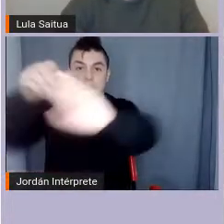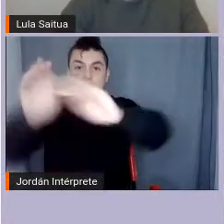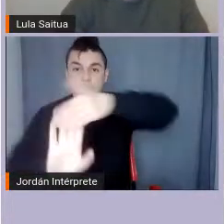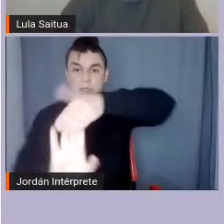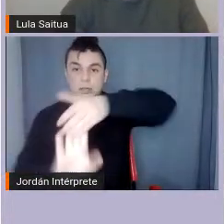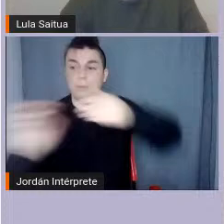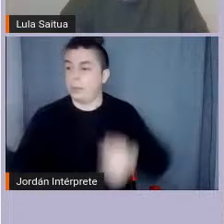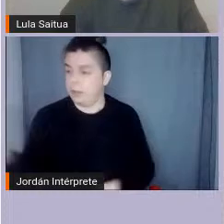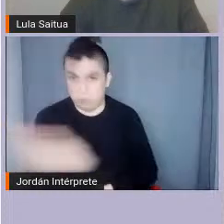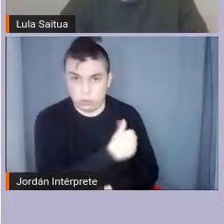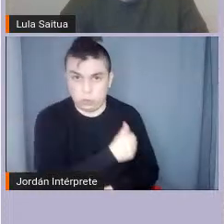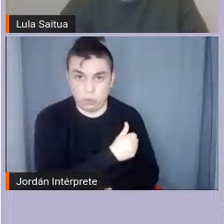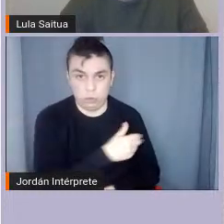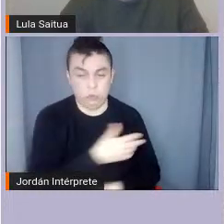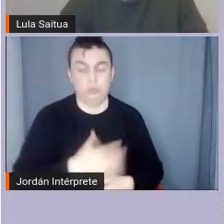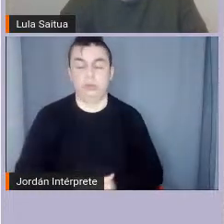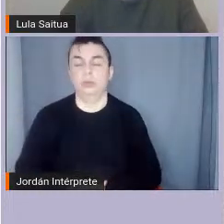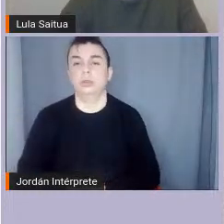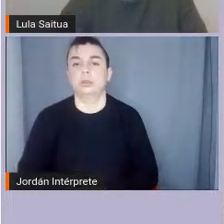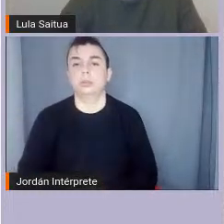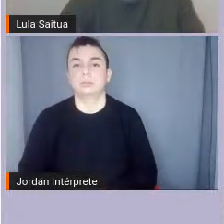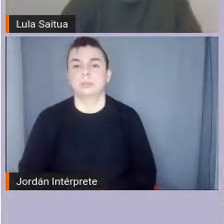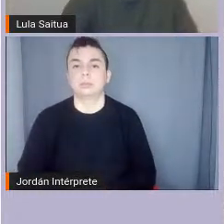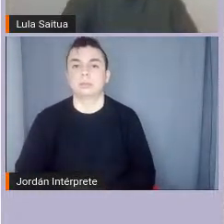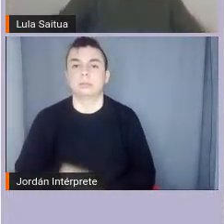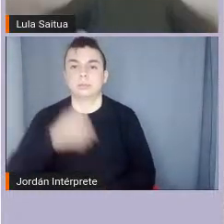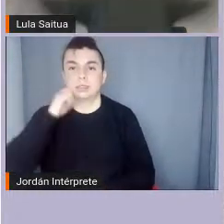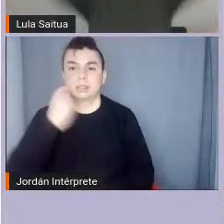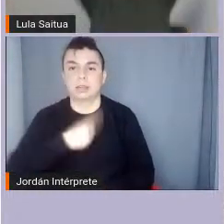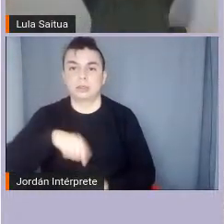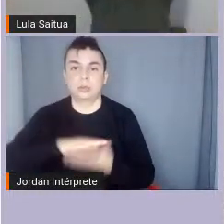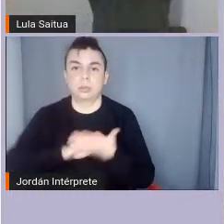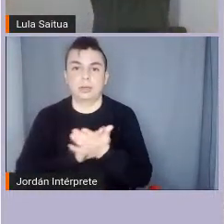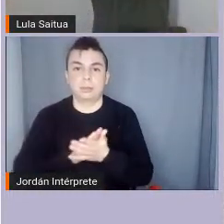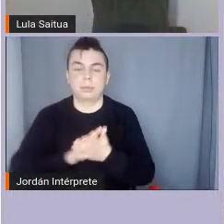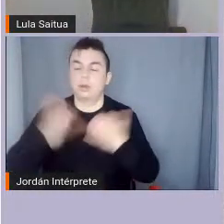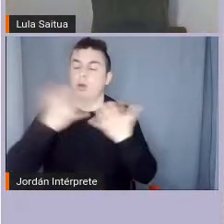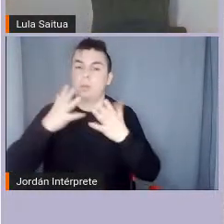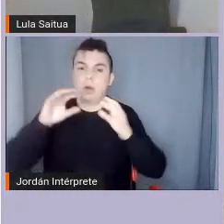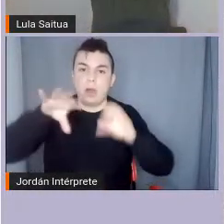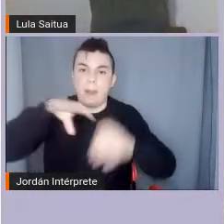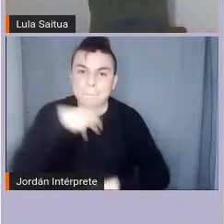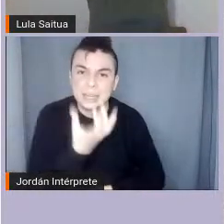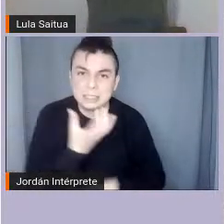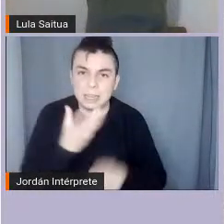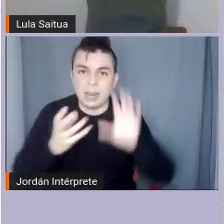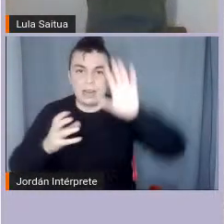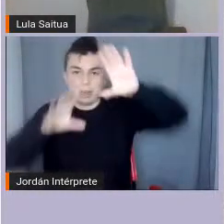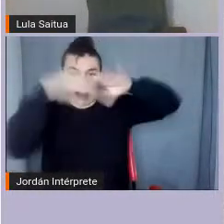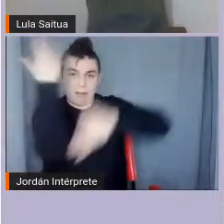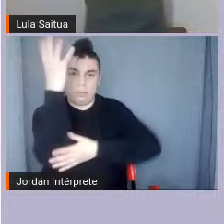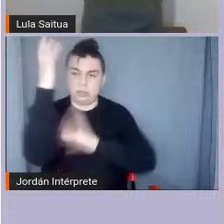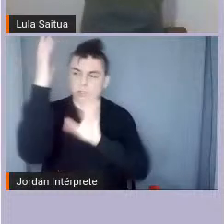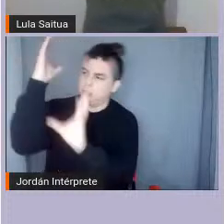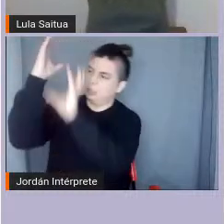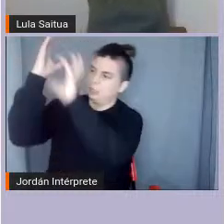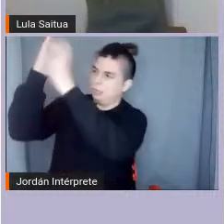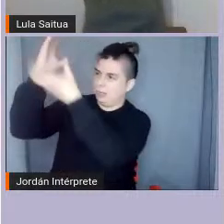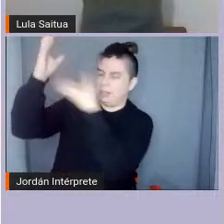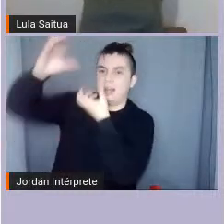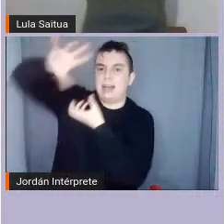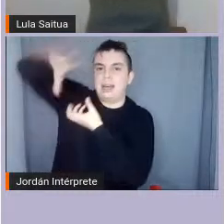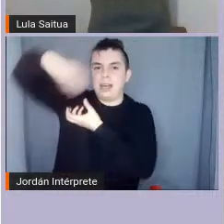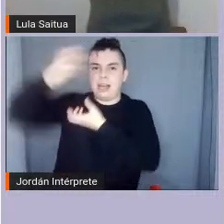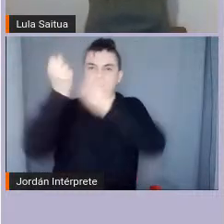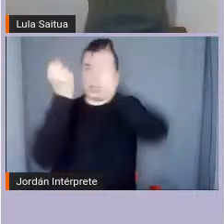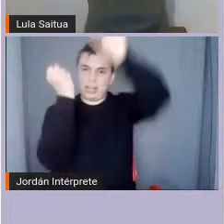nuestro cuerpo, nos proponen cosechar manzanas, atrapar estrellas. Aquí me veo yo hasta arriba, cosechando manzanas,